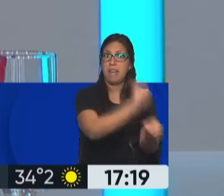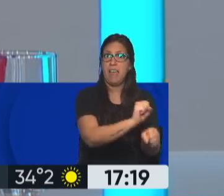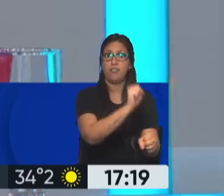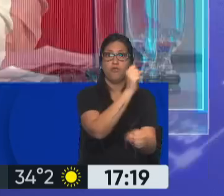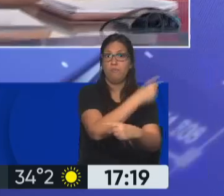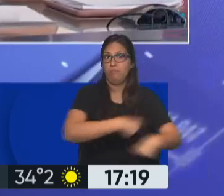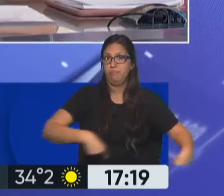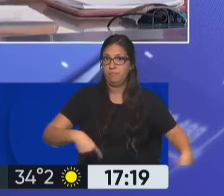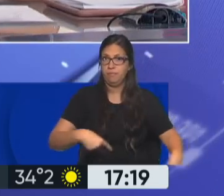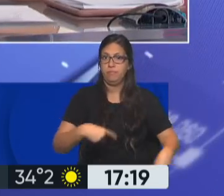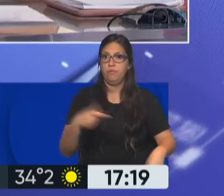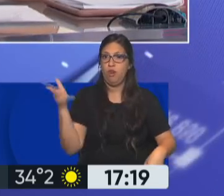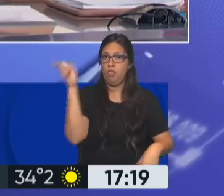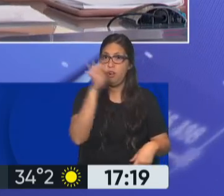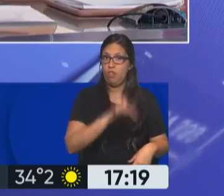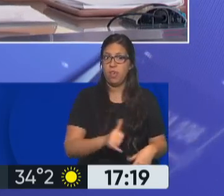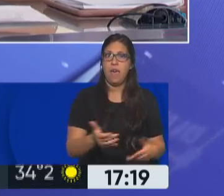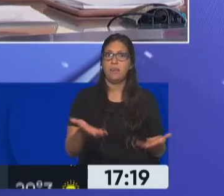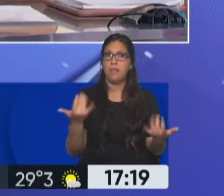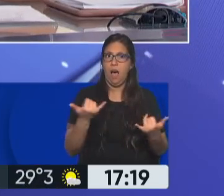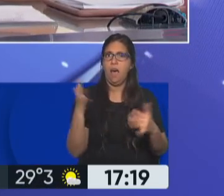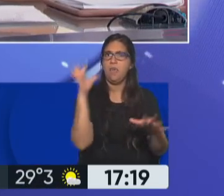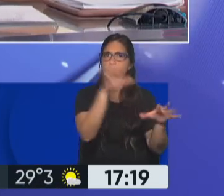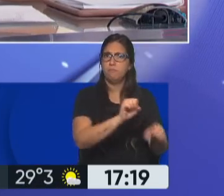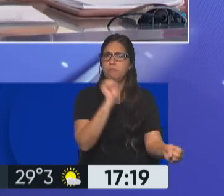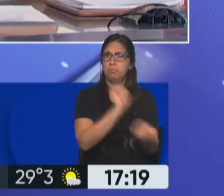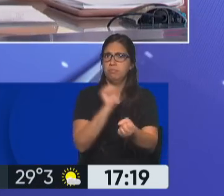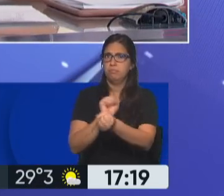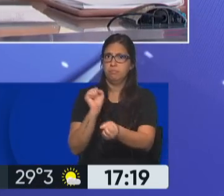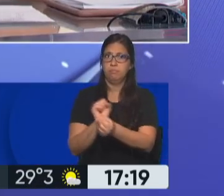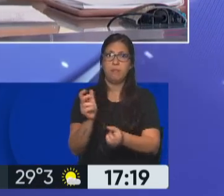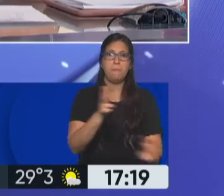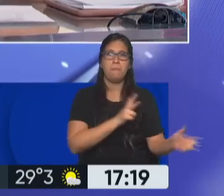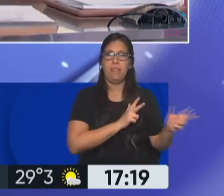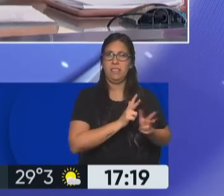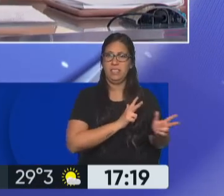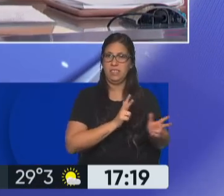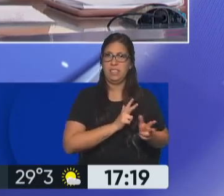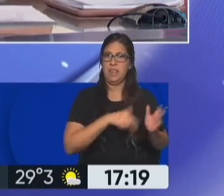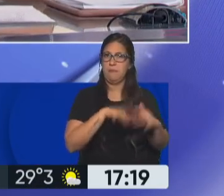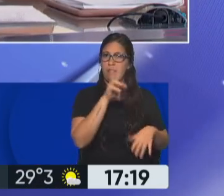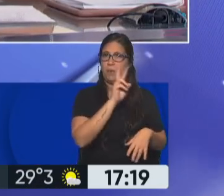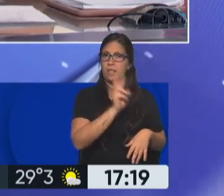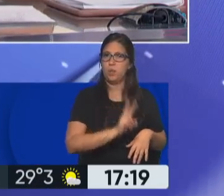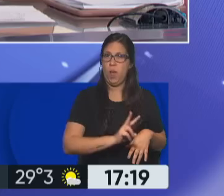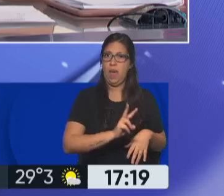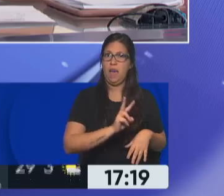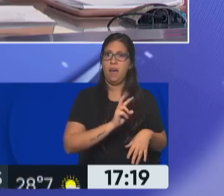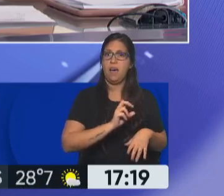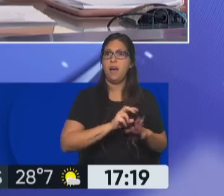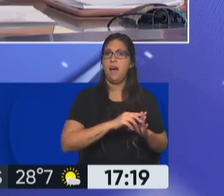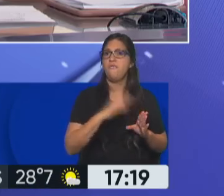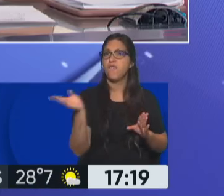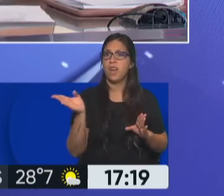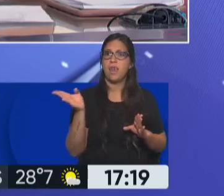dan a diario y el miedo justamente a hablar. De hecho, una de las cuestiones que me contaban, sobre todo venezolanos que están fuera de Venezuela,